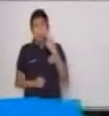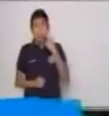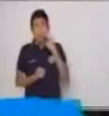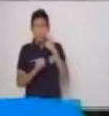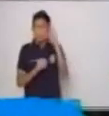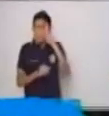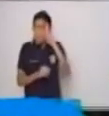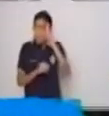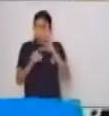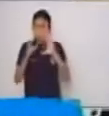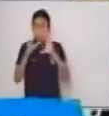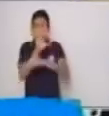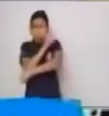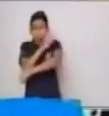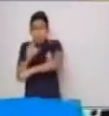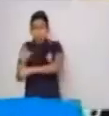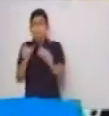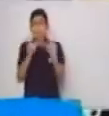mariposas.